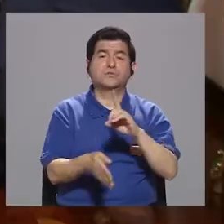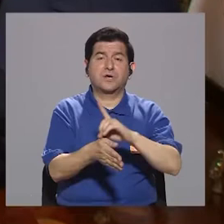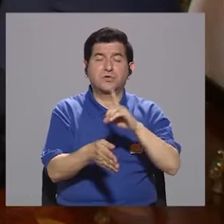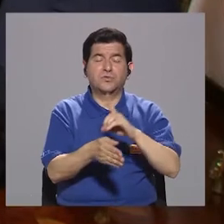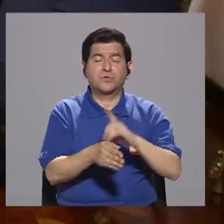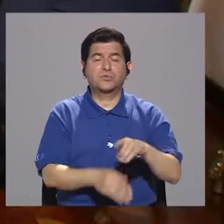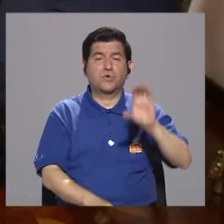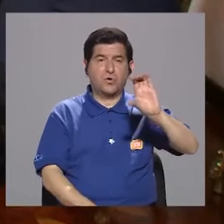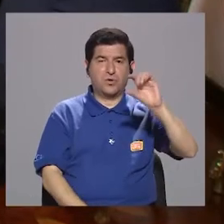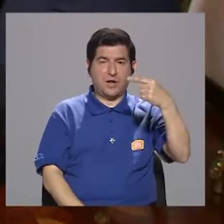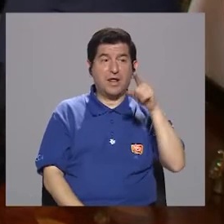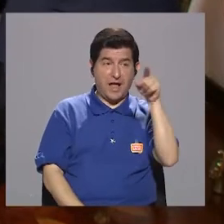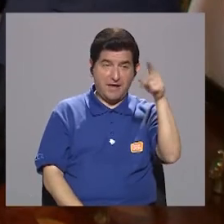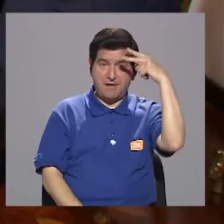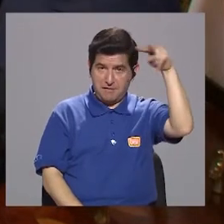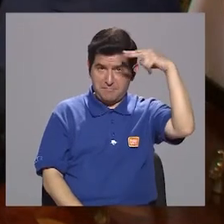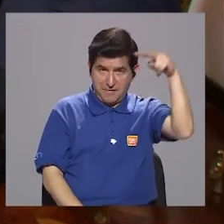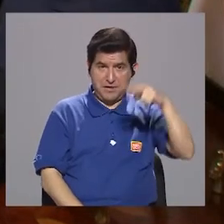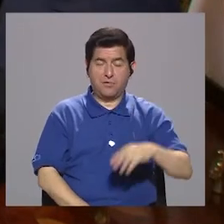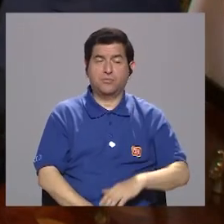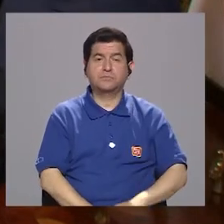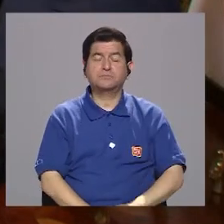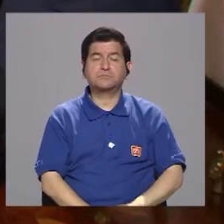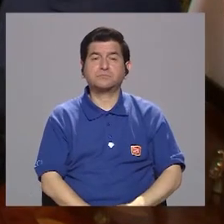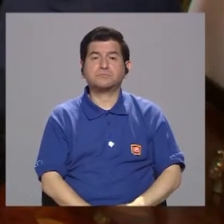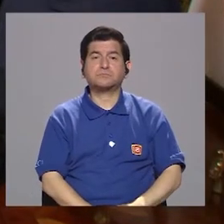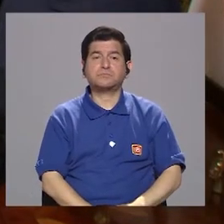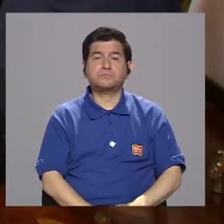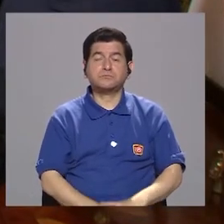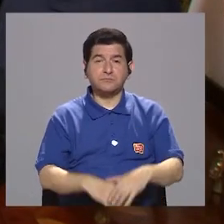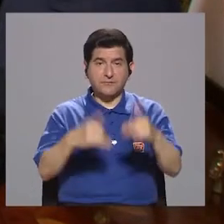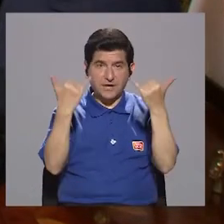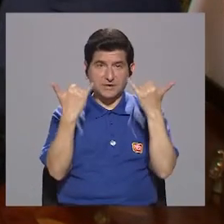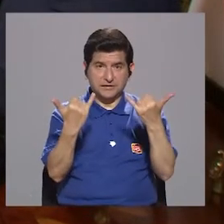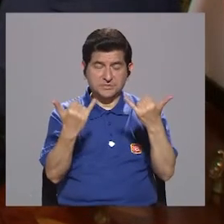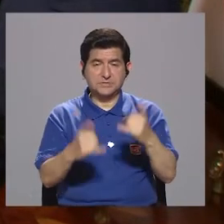Guardia en México. Cuando estaba allá,